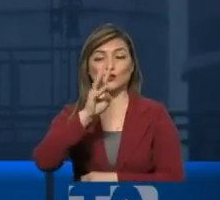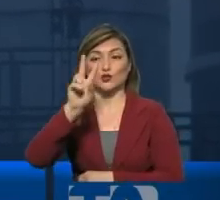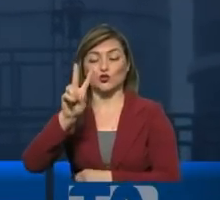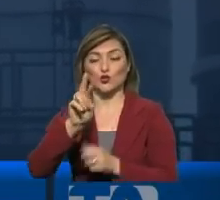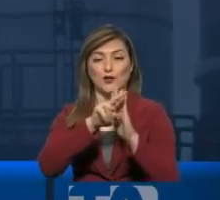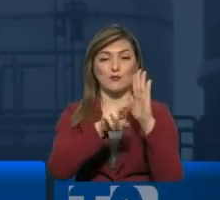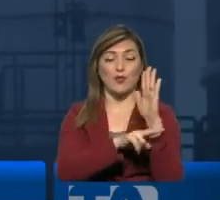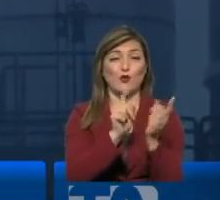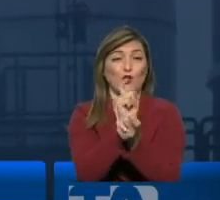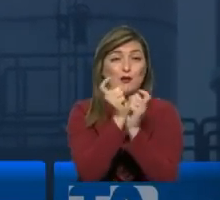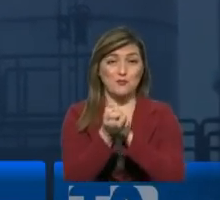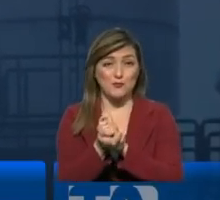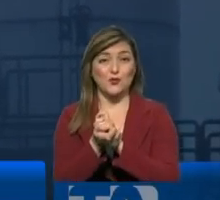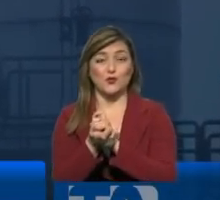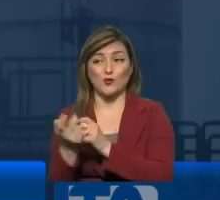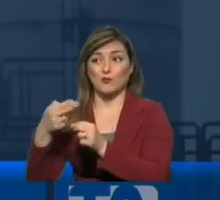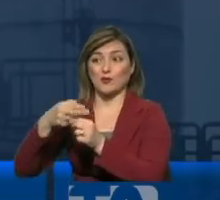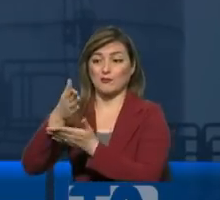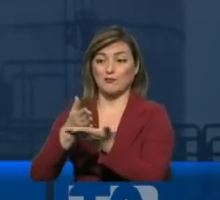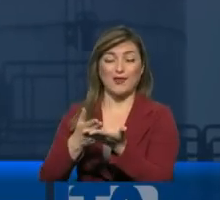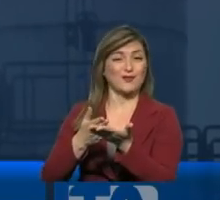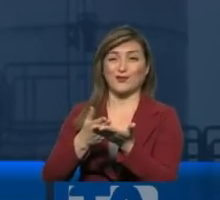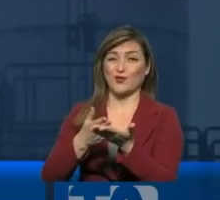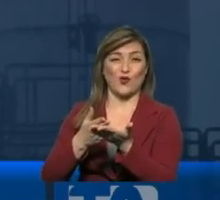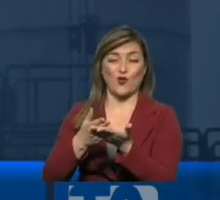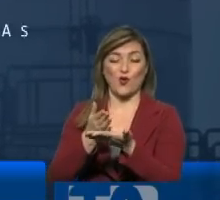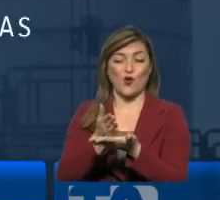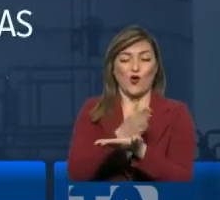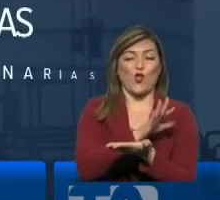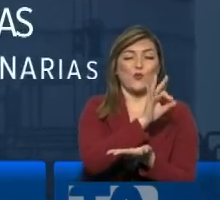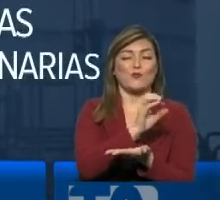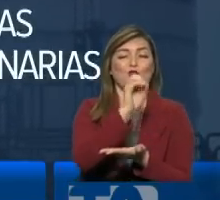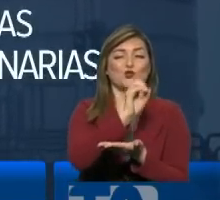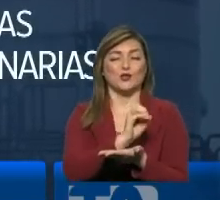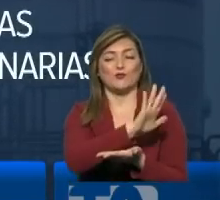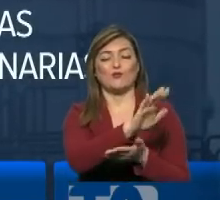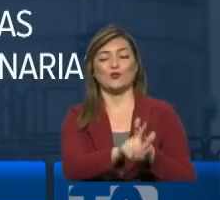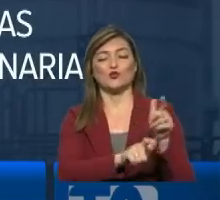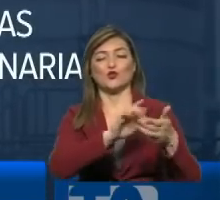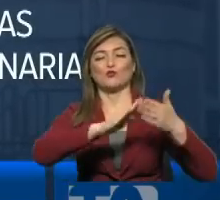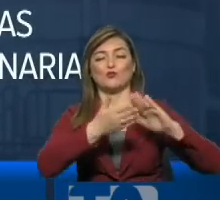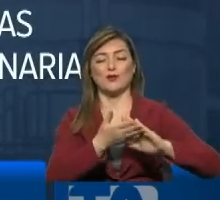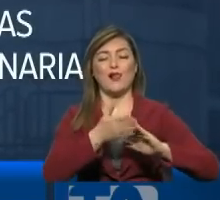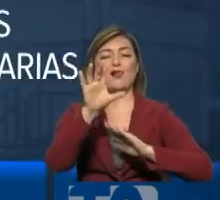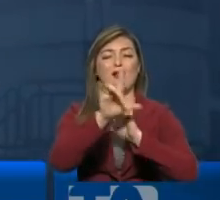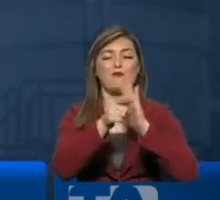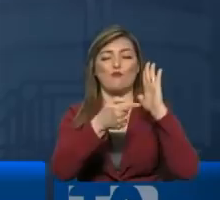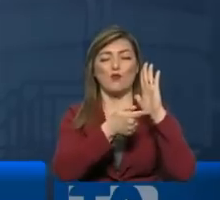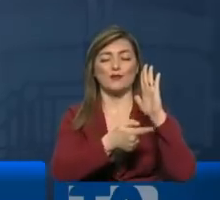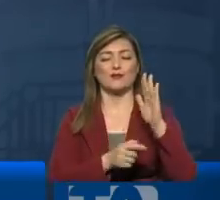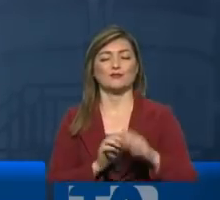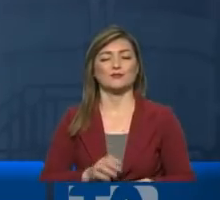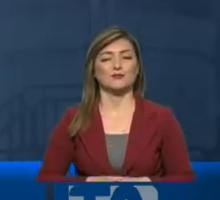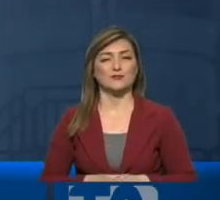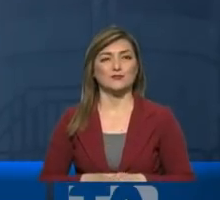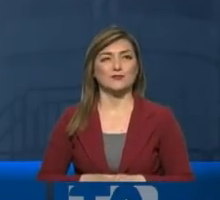el reglamento y cambia el rubro de participación en 99% a favor del Estado mediante la ley de impuestos a las ganancias extraordinarias del